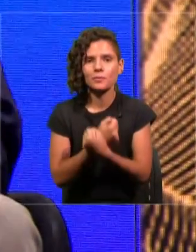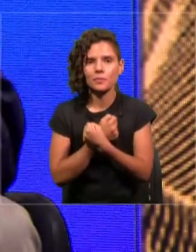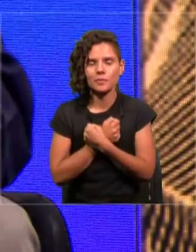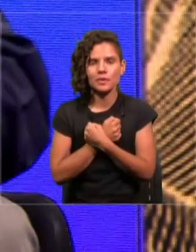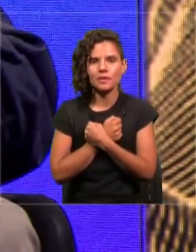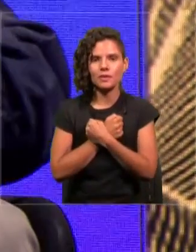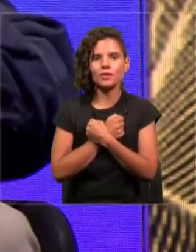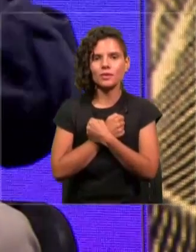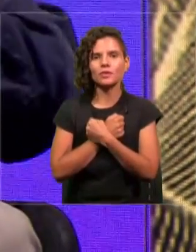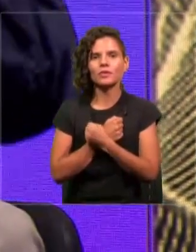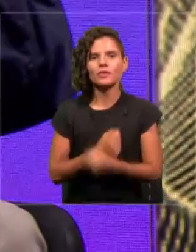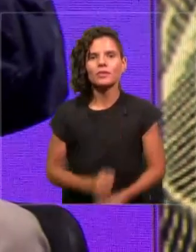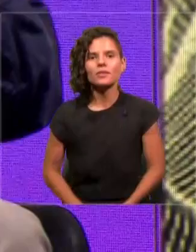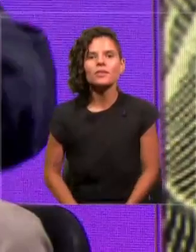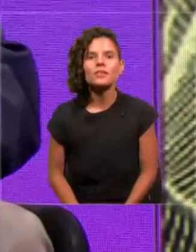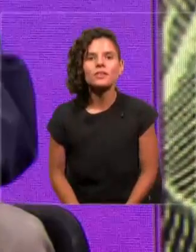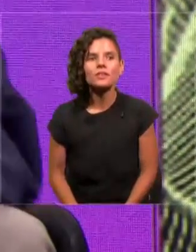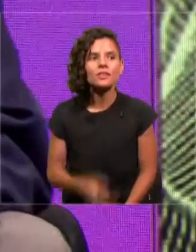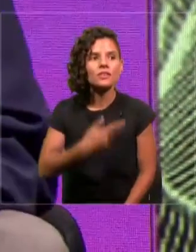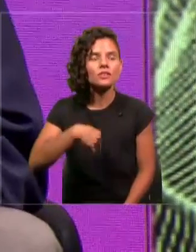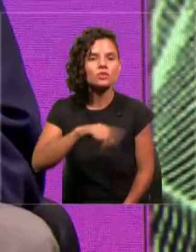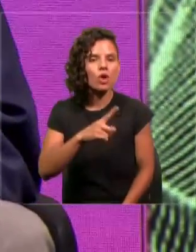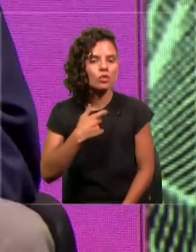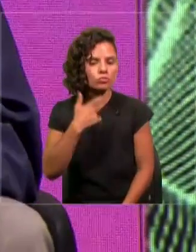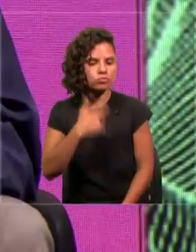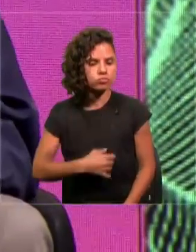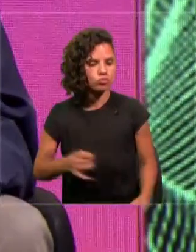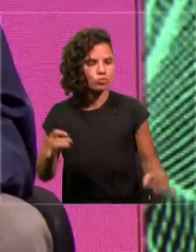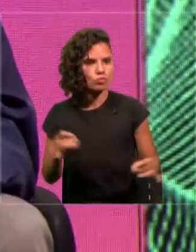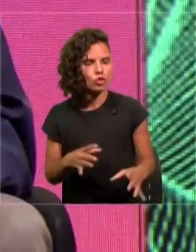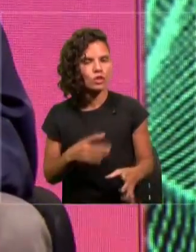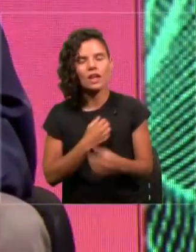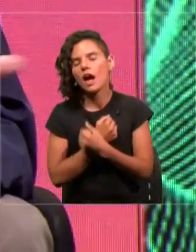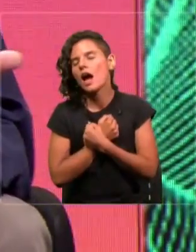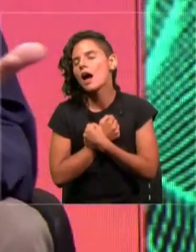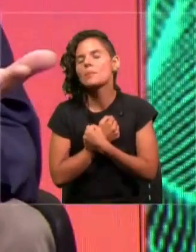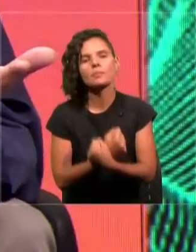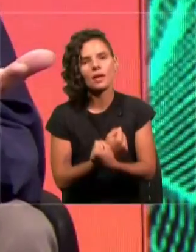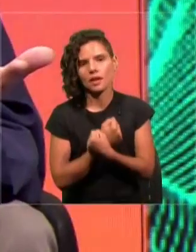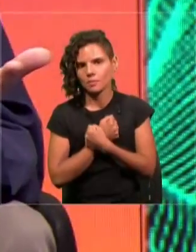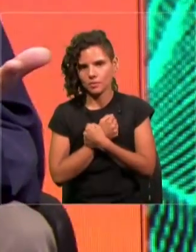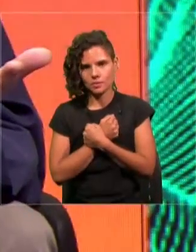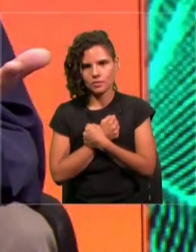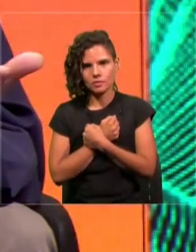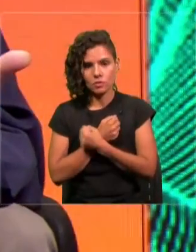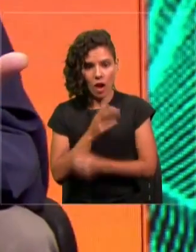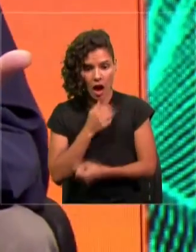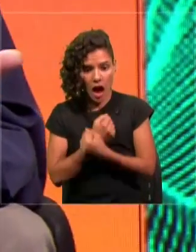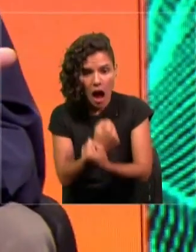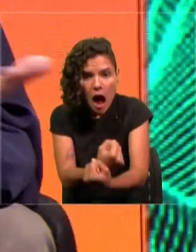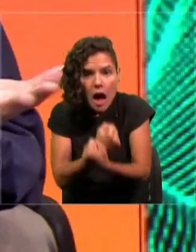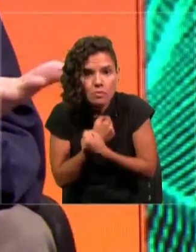Somos criaturas creadas por amémonos. Si no nos amamos,